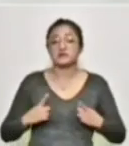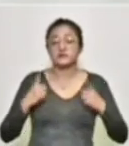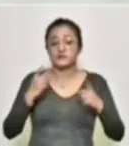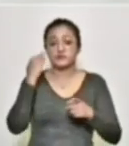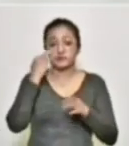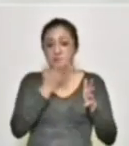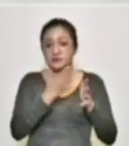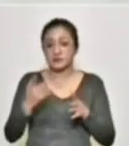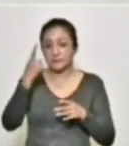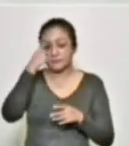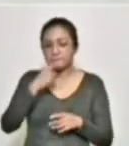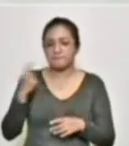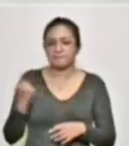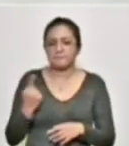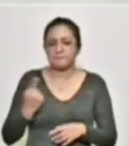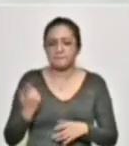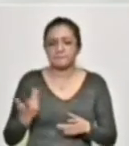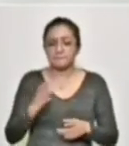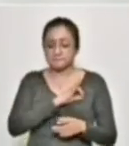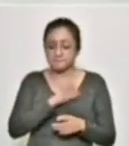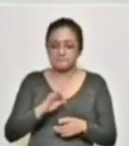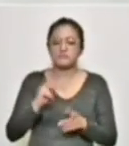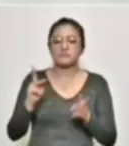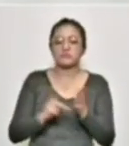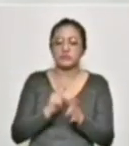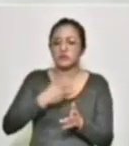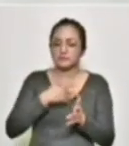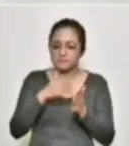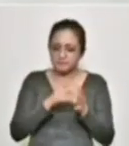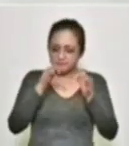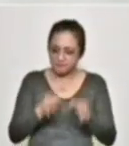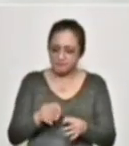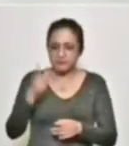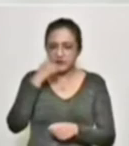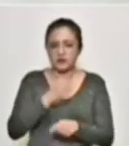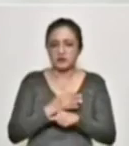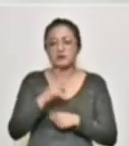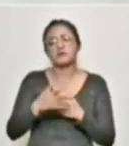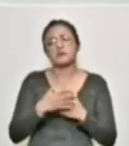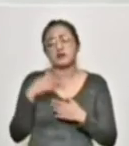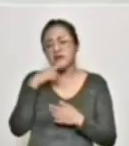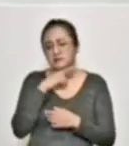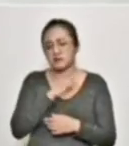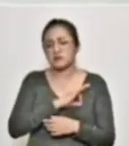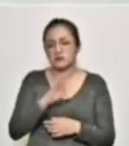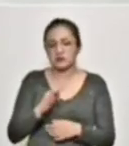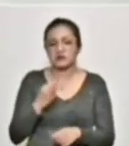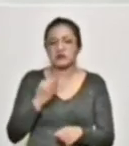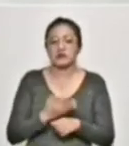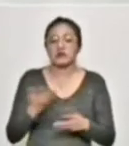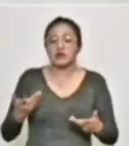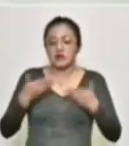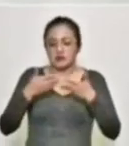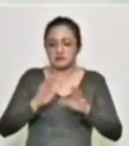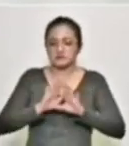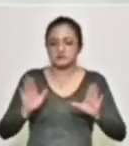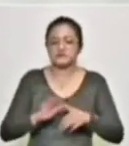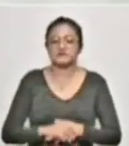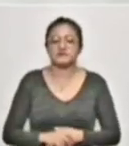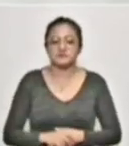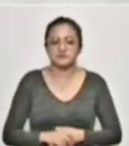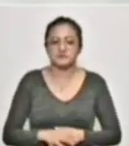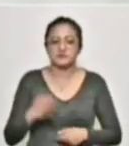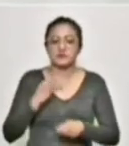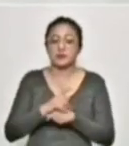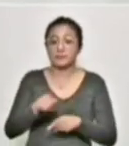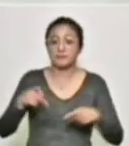un tiempo para que pudieran regularizarse y esperemos que lo hagan lo antes posible para que puedan reaperturar y